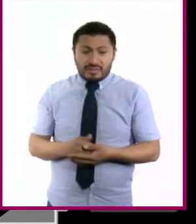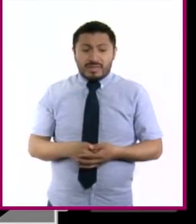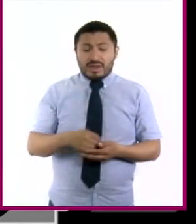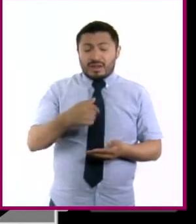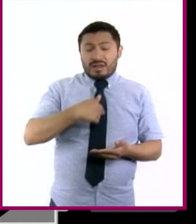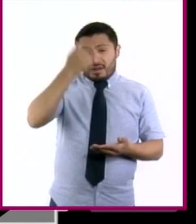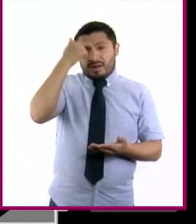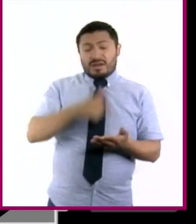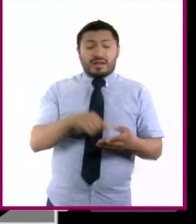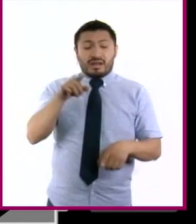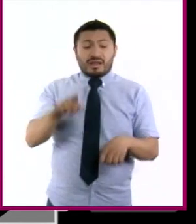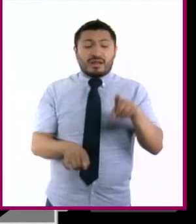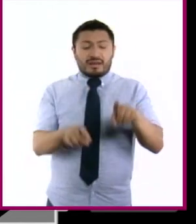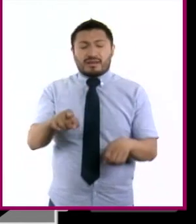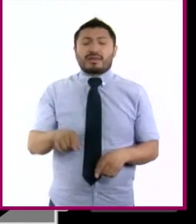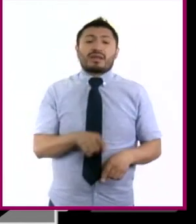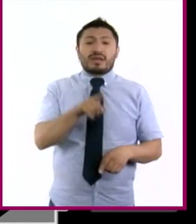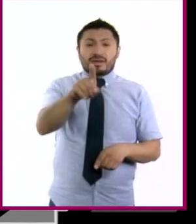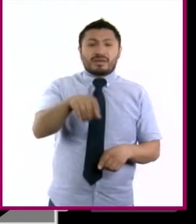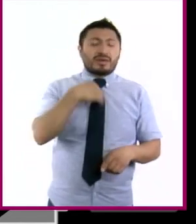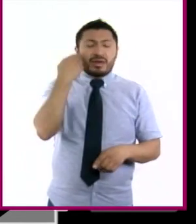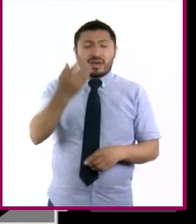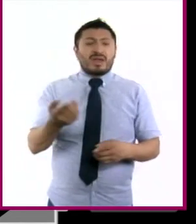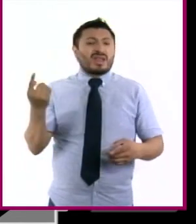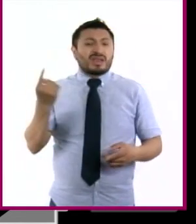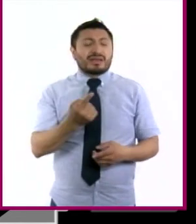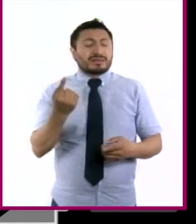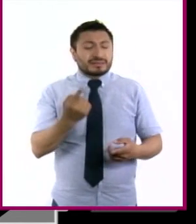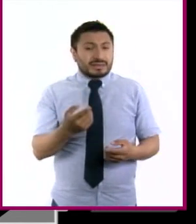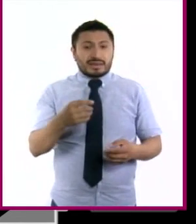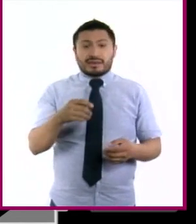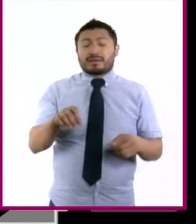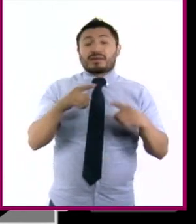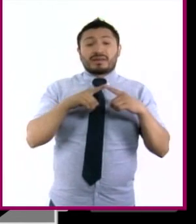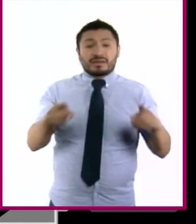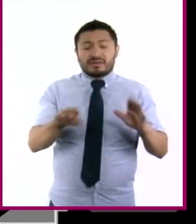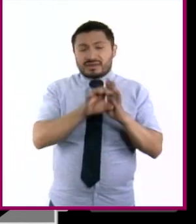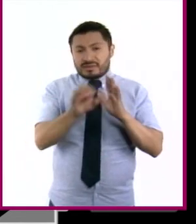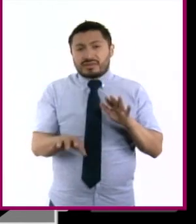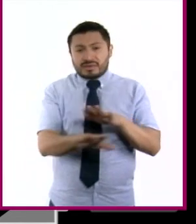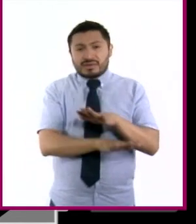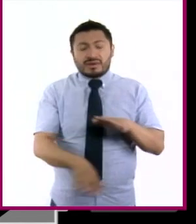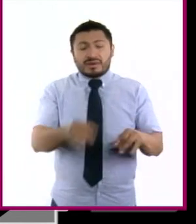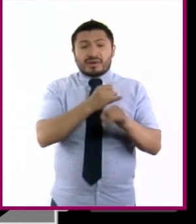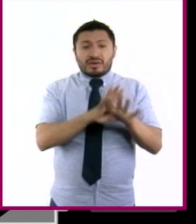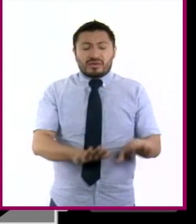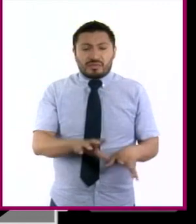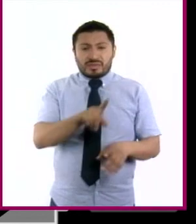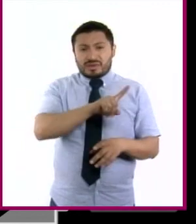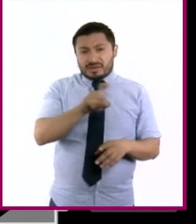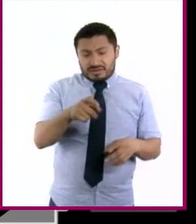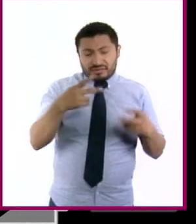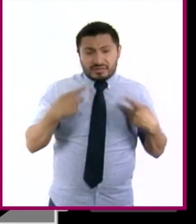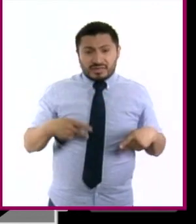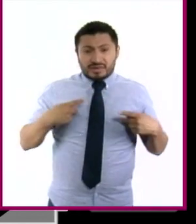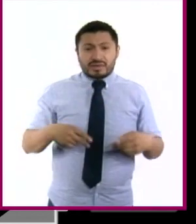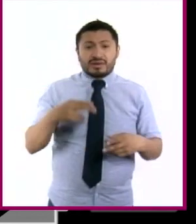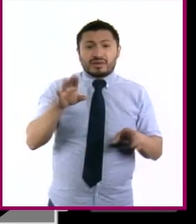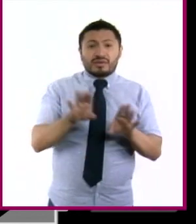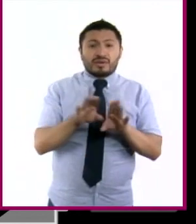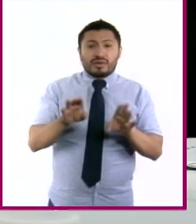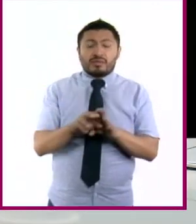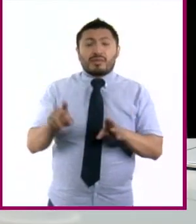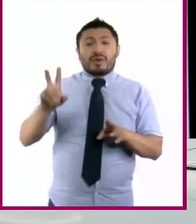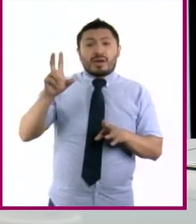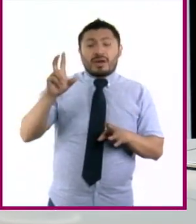que depende mucho del alcance que uno quiera tener, ¿no? No es lo mismo trabajar con una base de datos de 100 contactos a trabajar con una base de